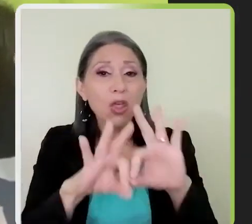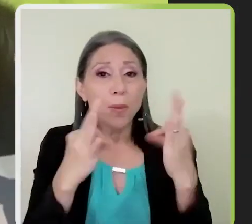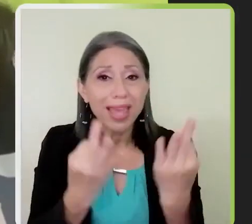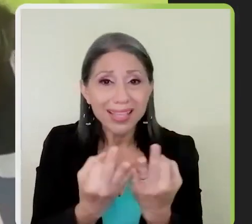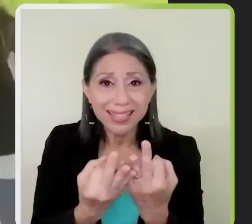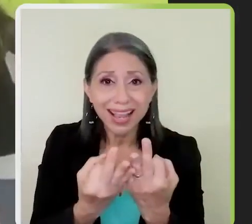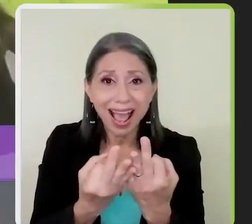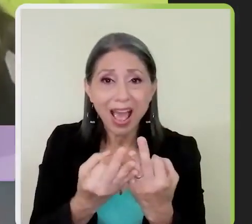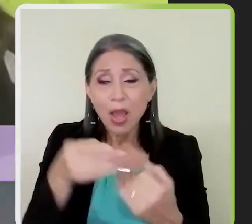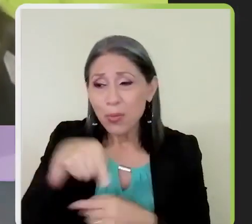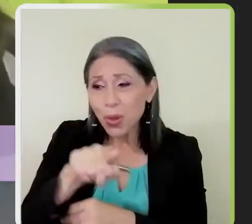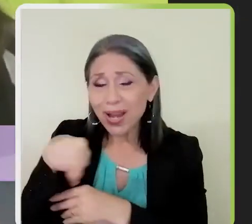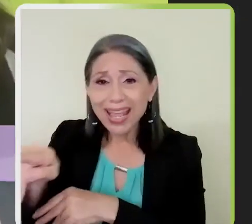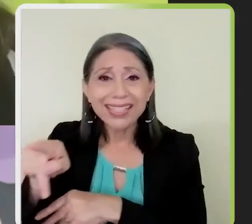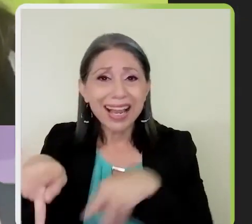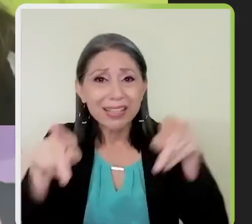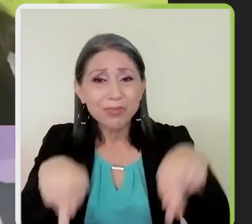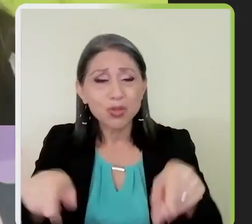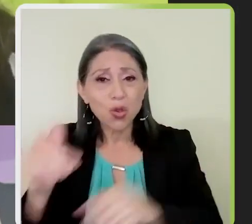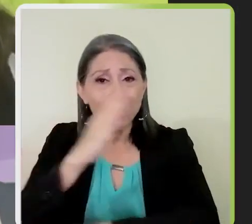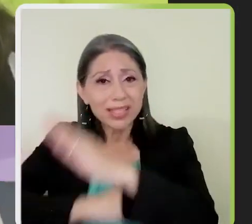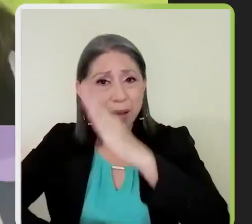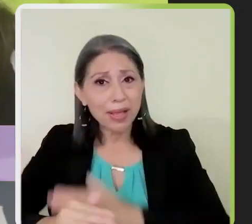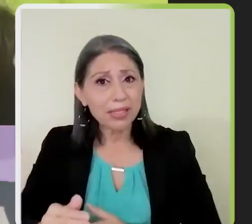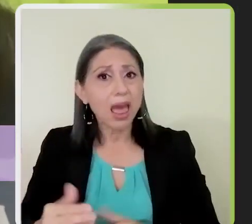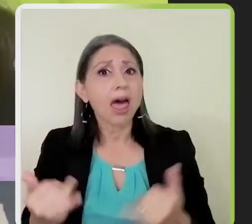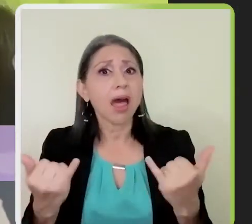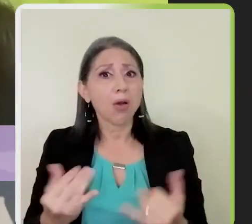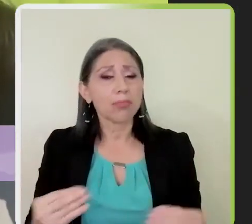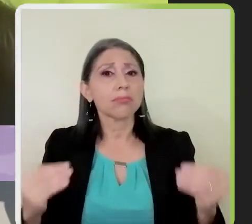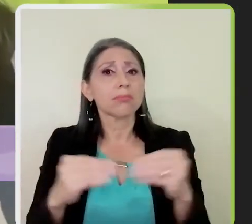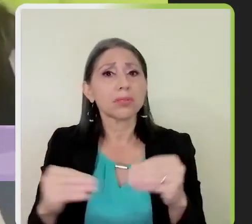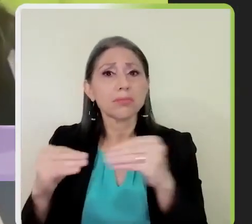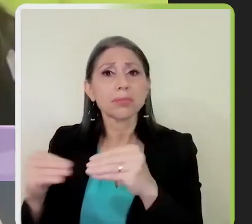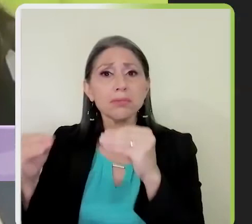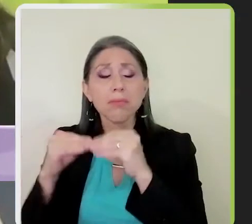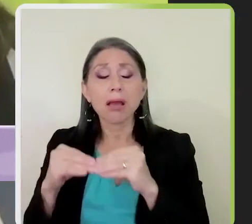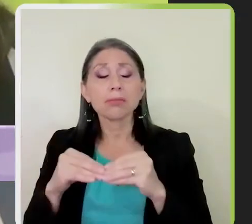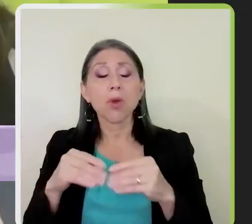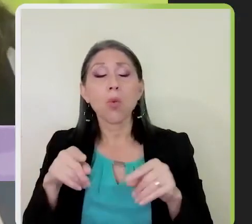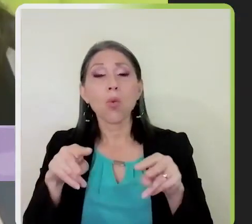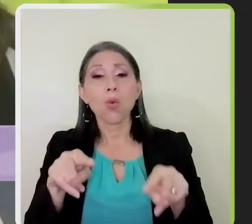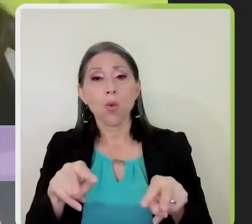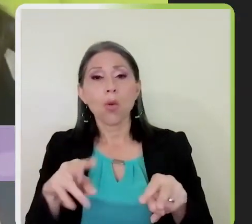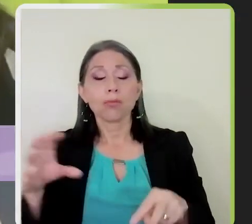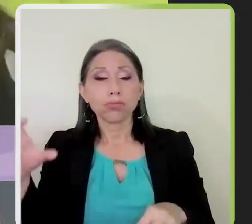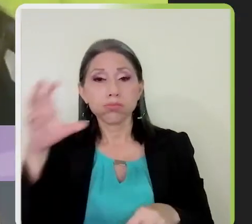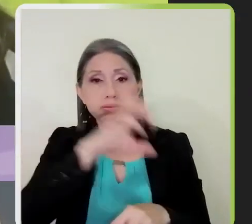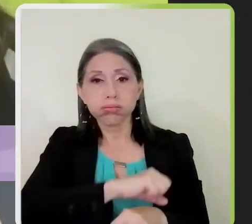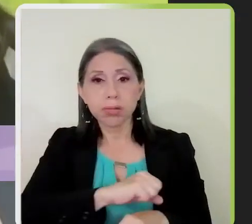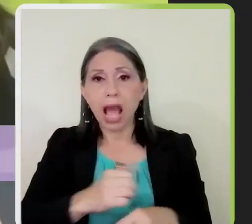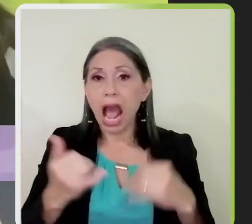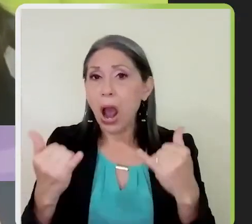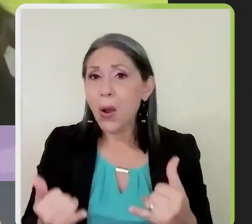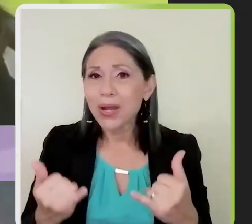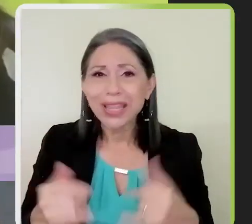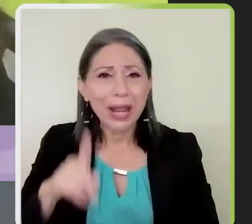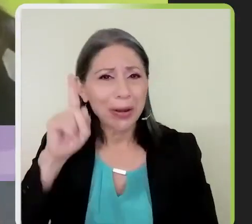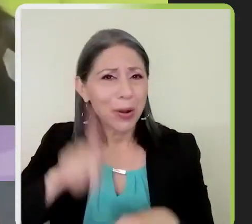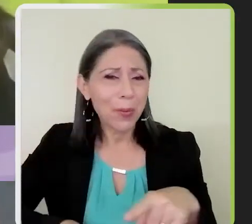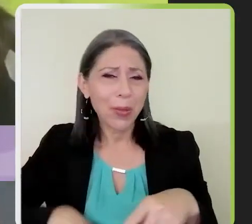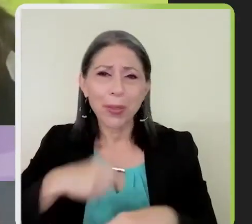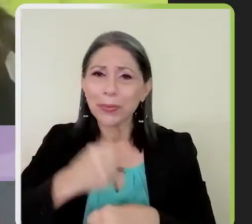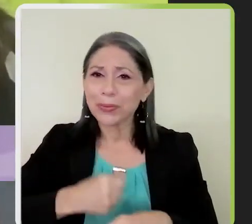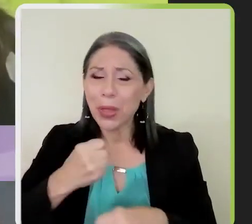discapacidad, aumentado, incrementado los casos, y ahorita poco podemos hacer, pero como